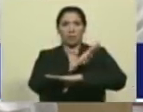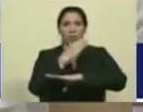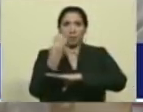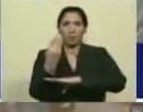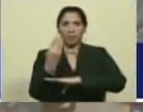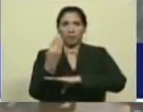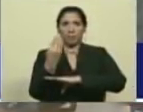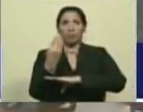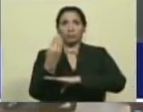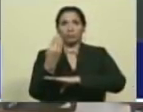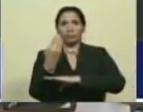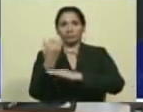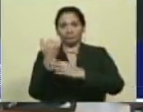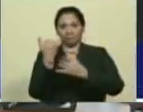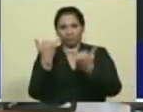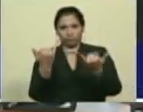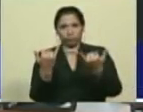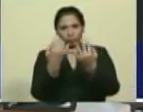presentes,